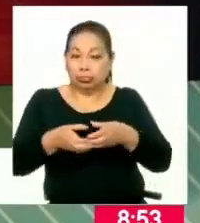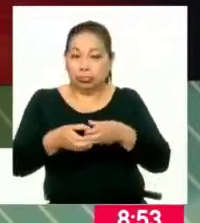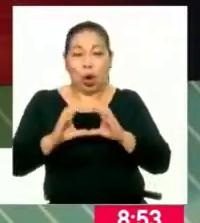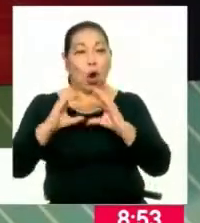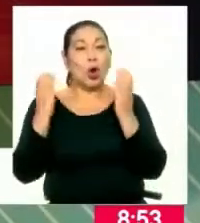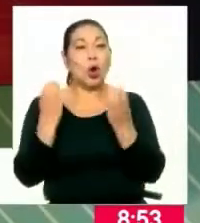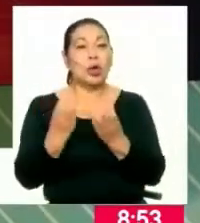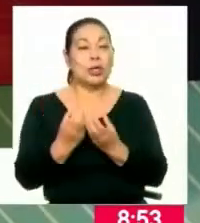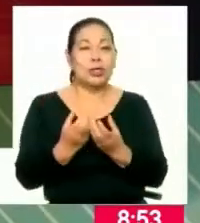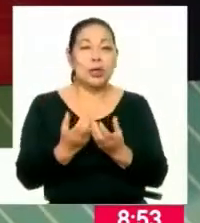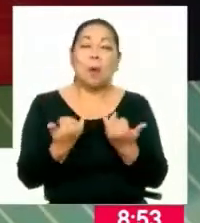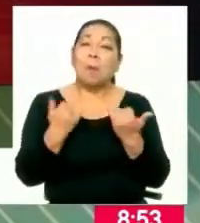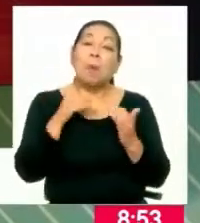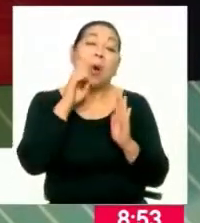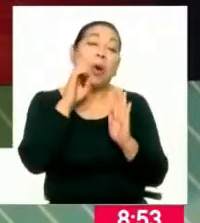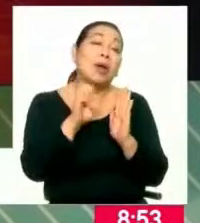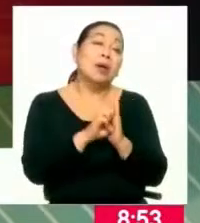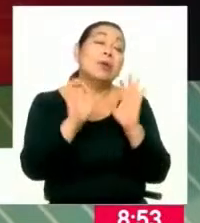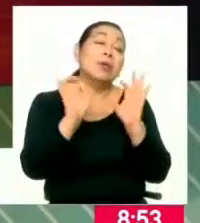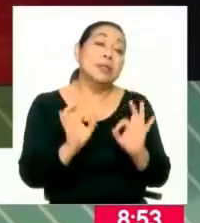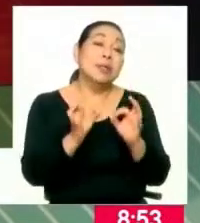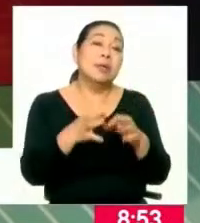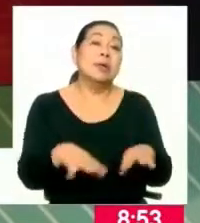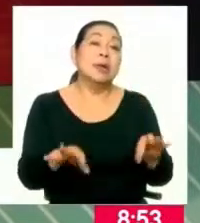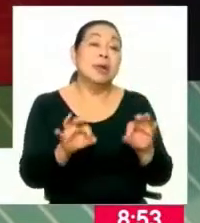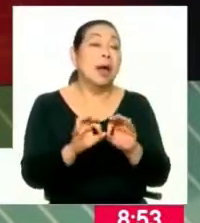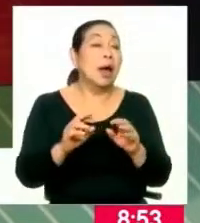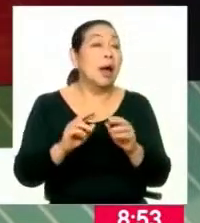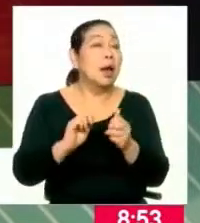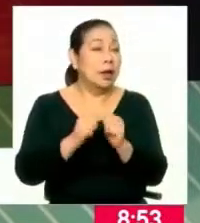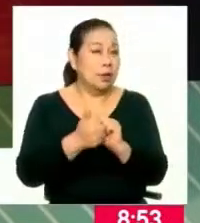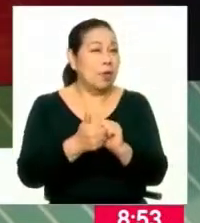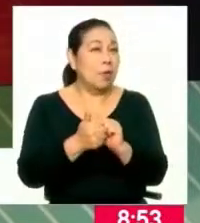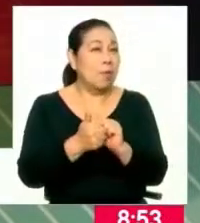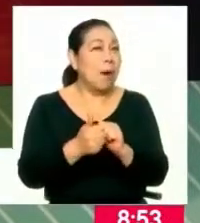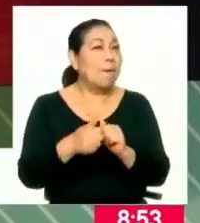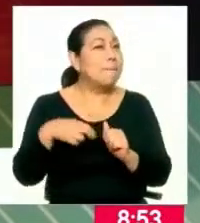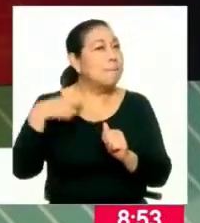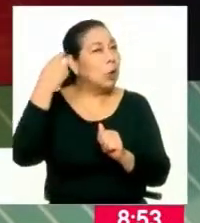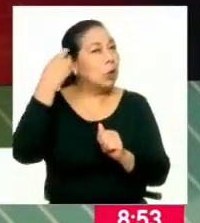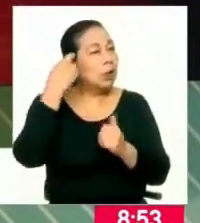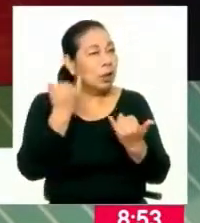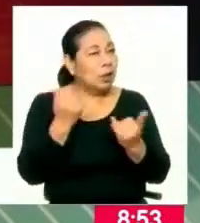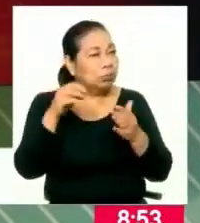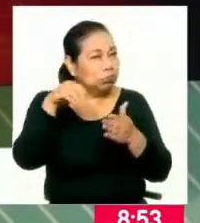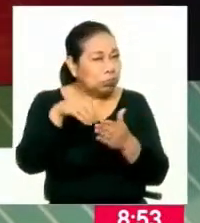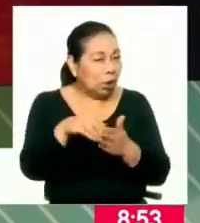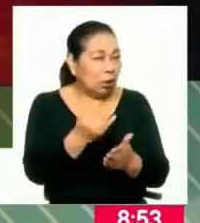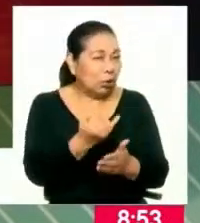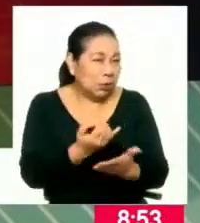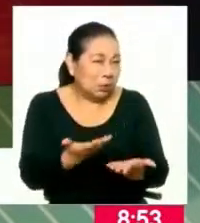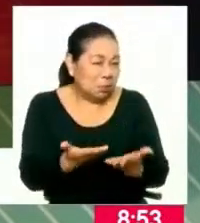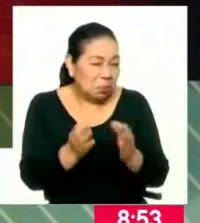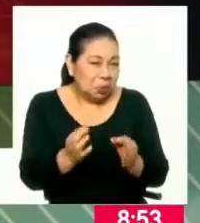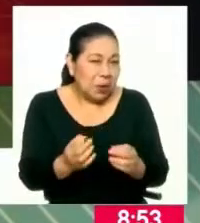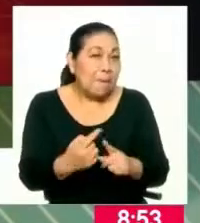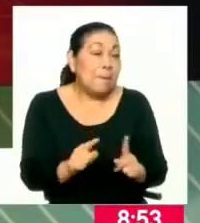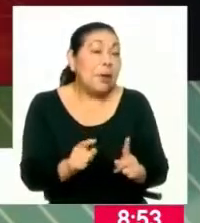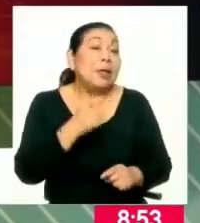a ese punto, por ejemplo, sí es importante ver la reforma política tal cual, ¿no? O sea, ¿a qué vamos? A apostar por la institucionalidad,